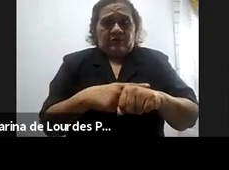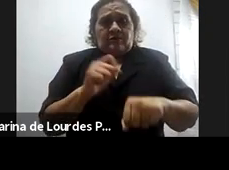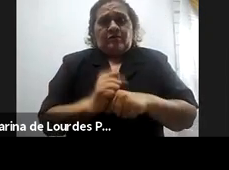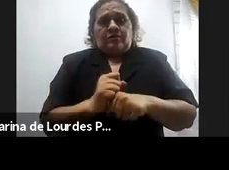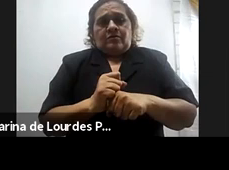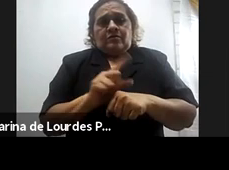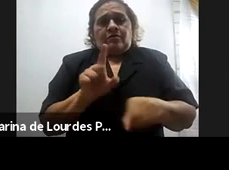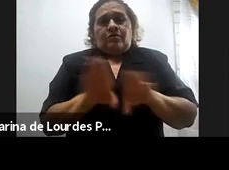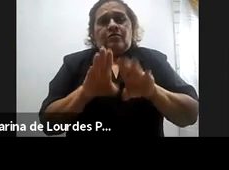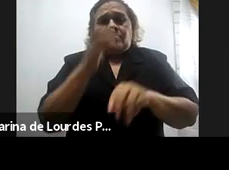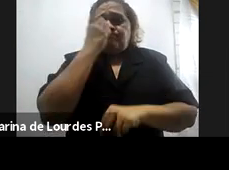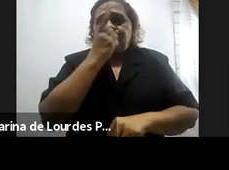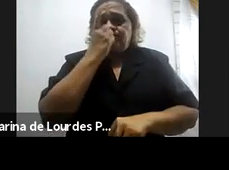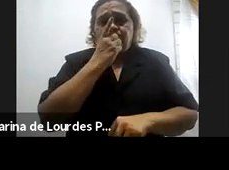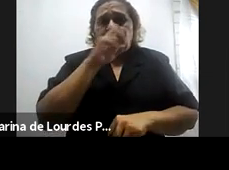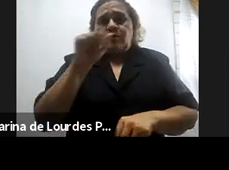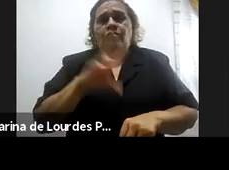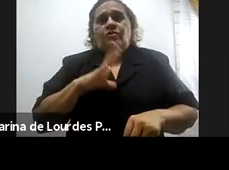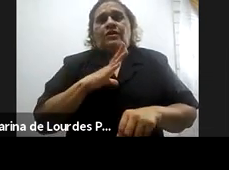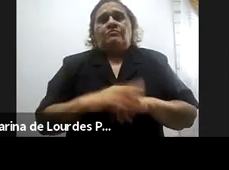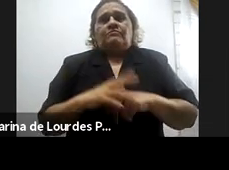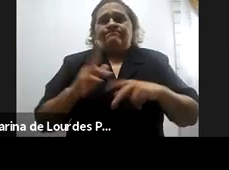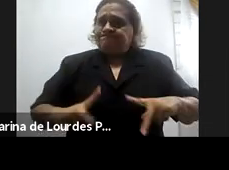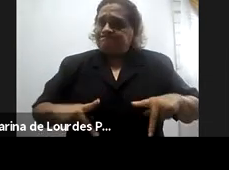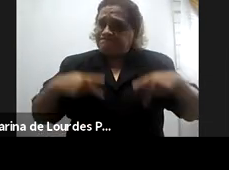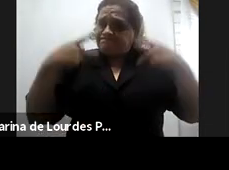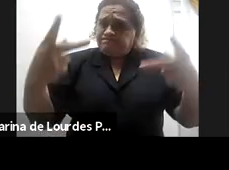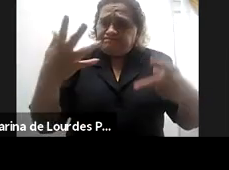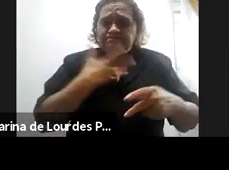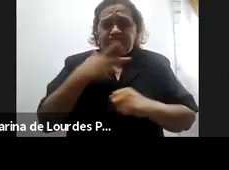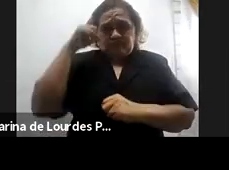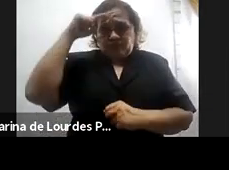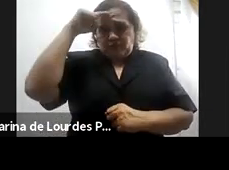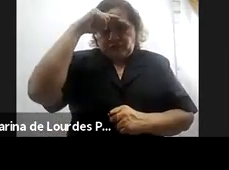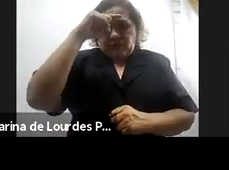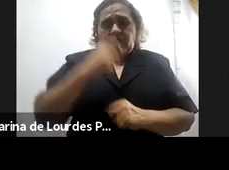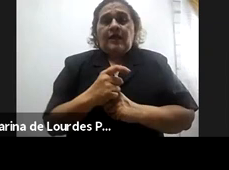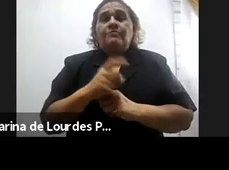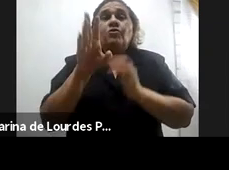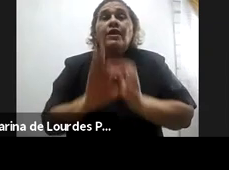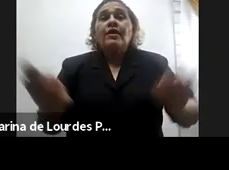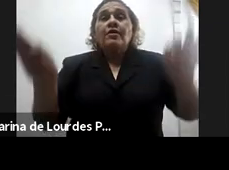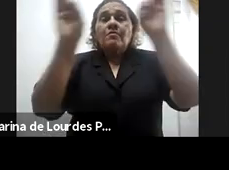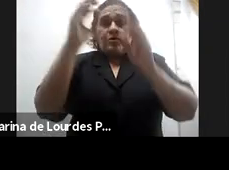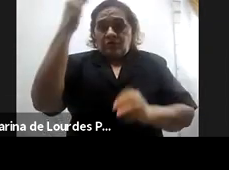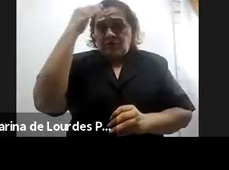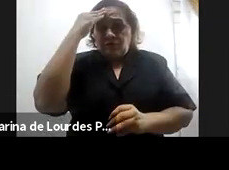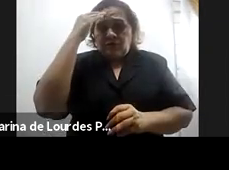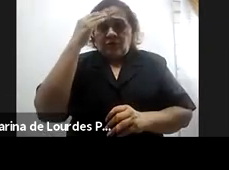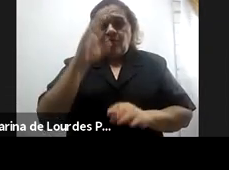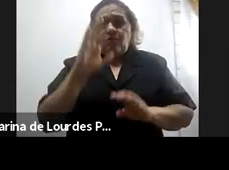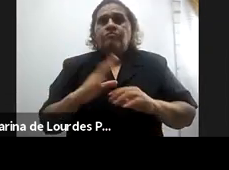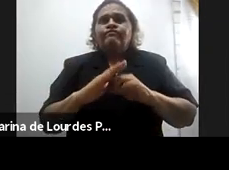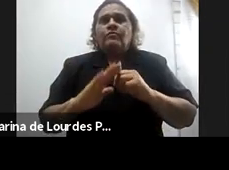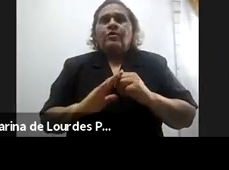crónicas como la diabetes, pues nos hace más vulnerables a tener complicaciones. Es muy importante conocer cómo podemos prevenir